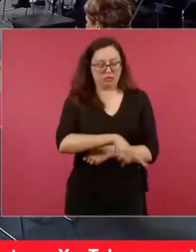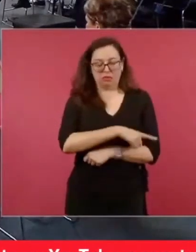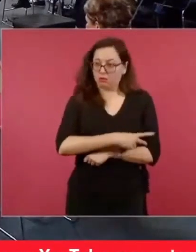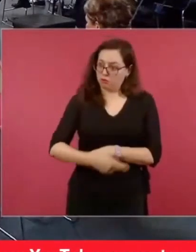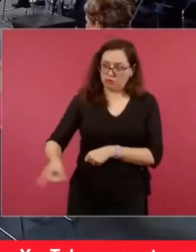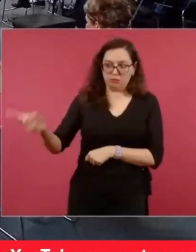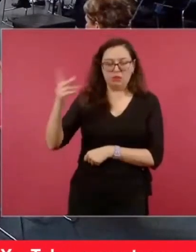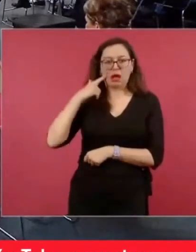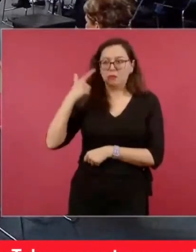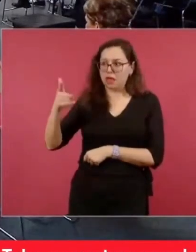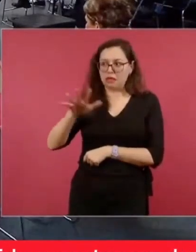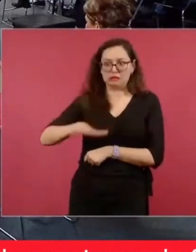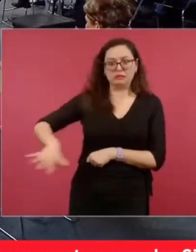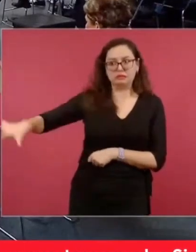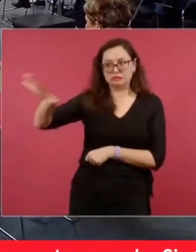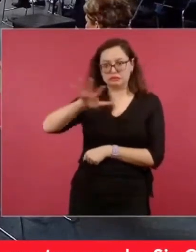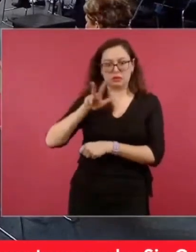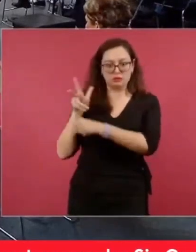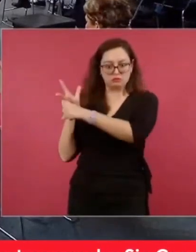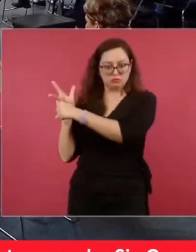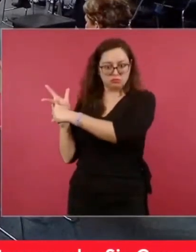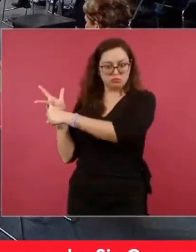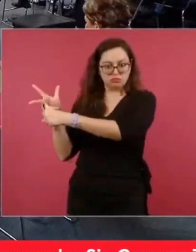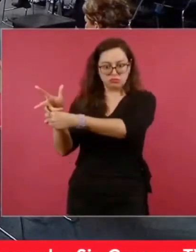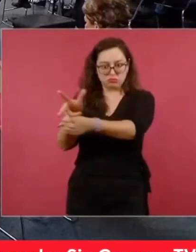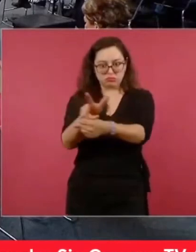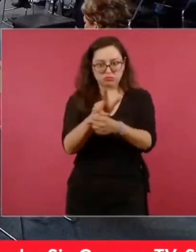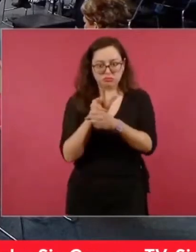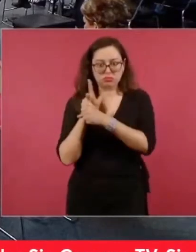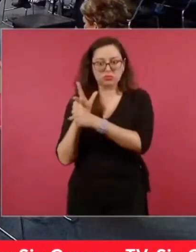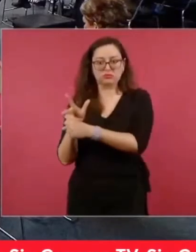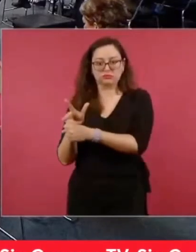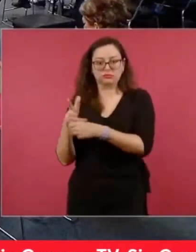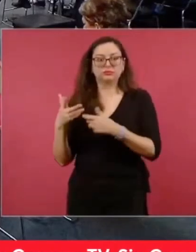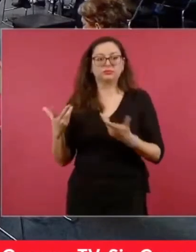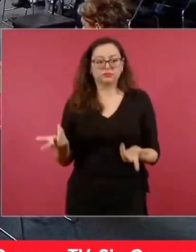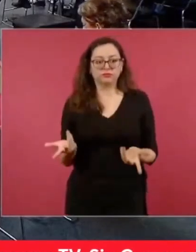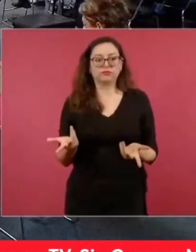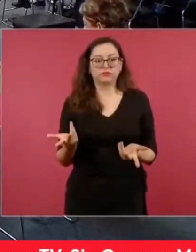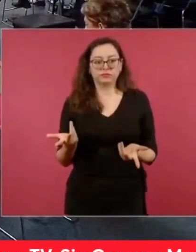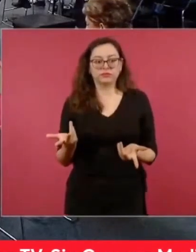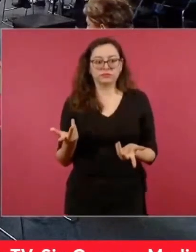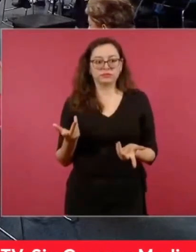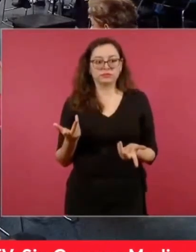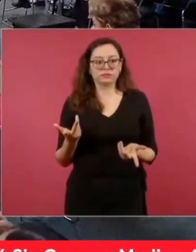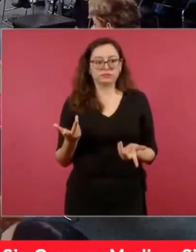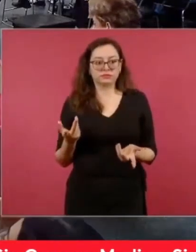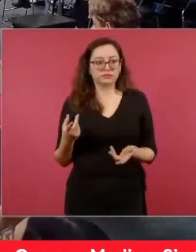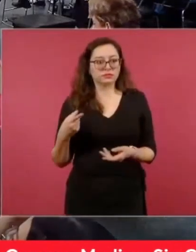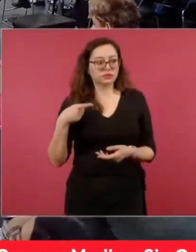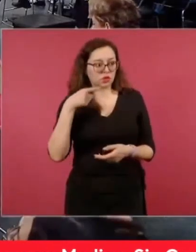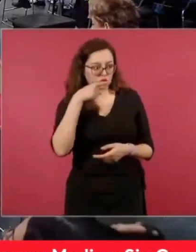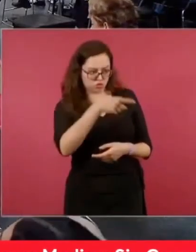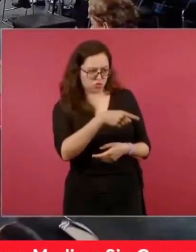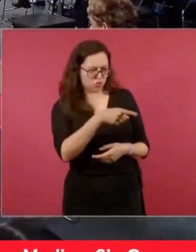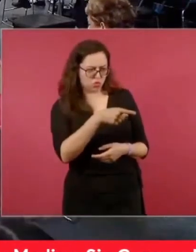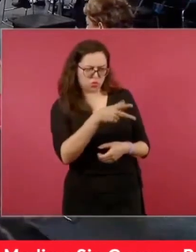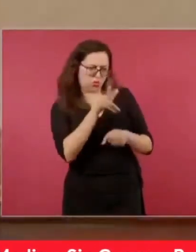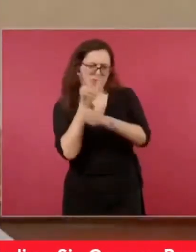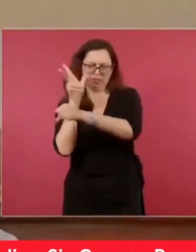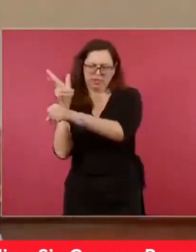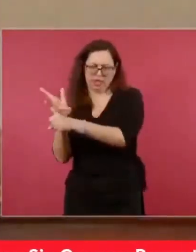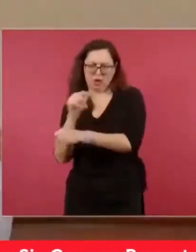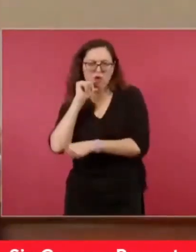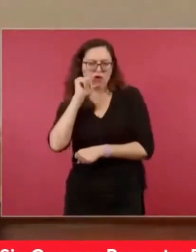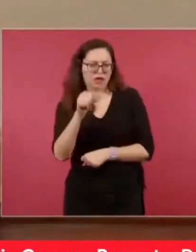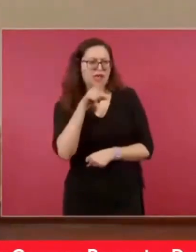el bueno no lo hicieron ustedes contrataron a una empresa de Nueva York